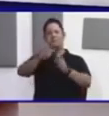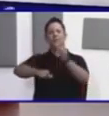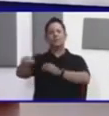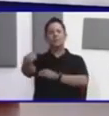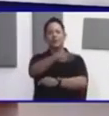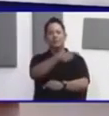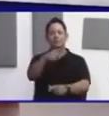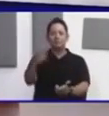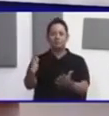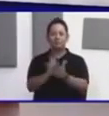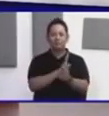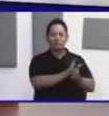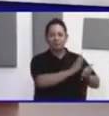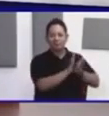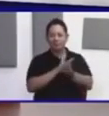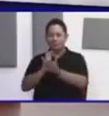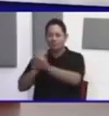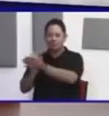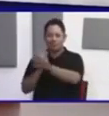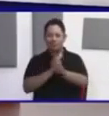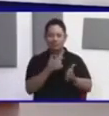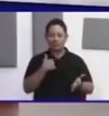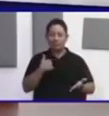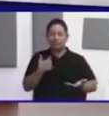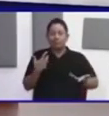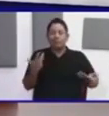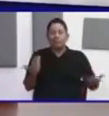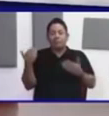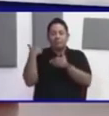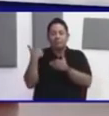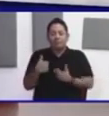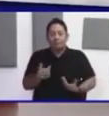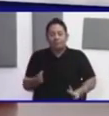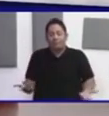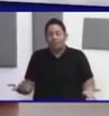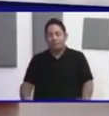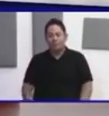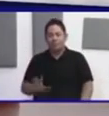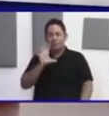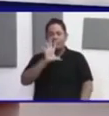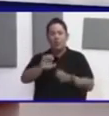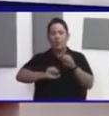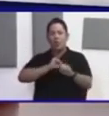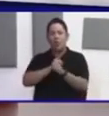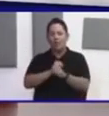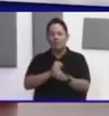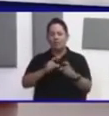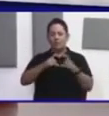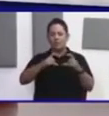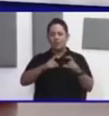pues tuviera... la responsabilidad directa en que si hay un SOAT vencido de 5 años, pues, o sea, son